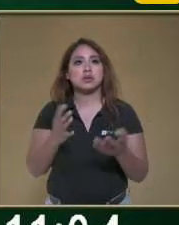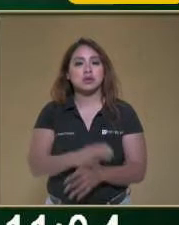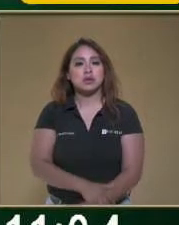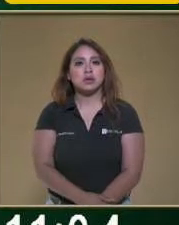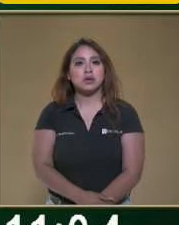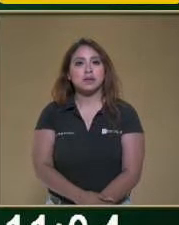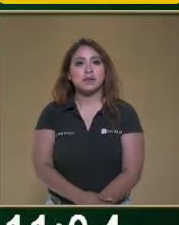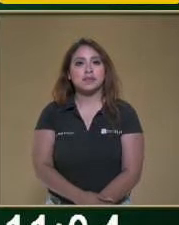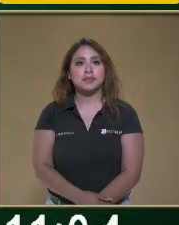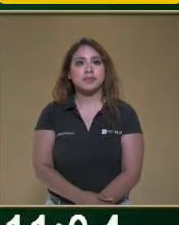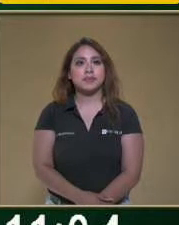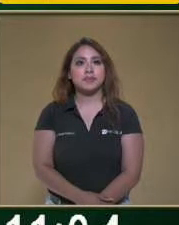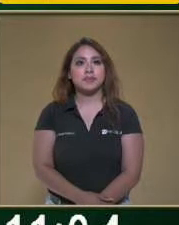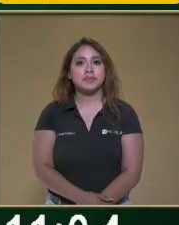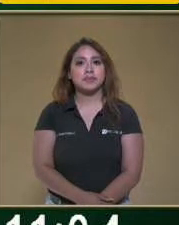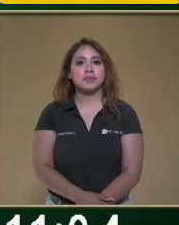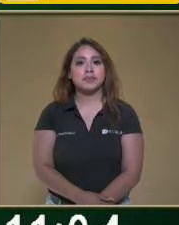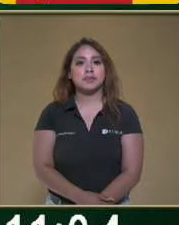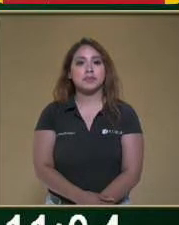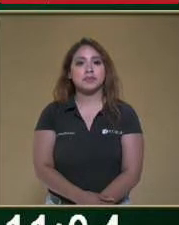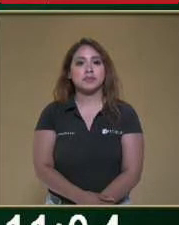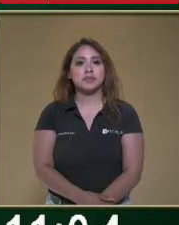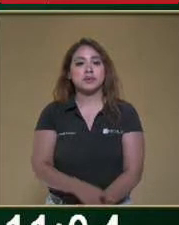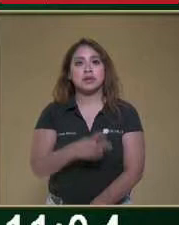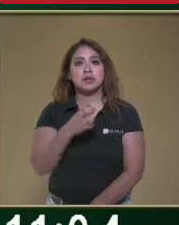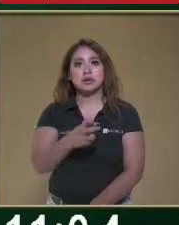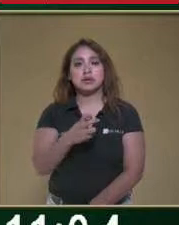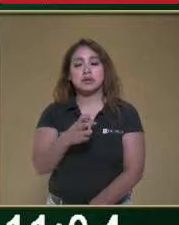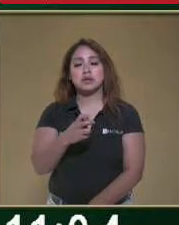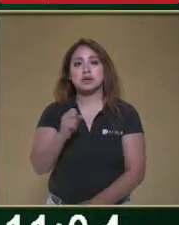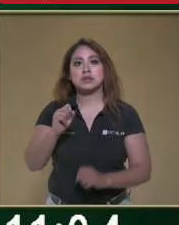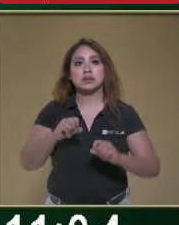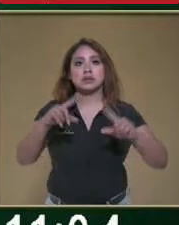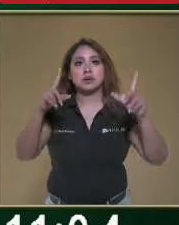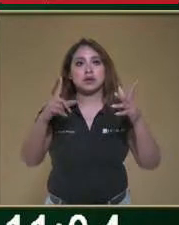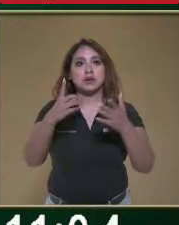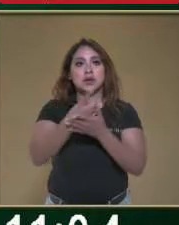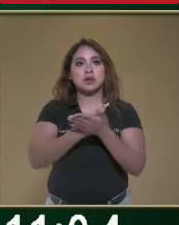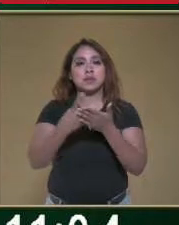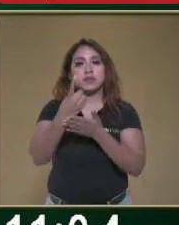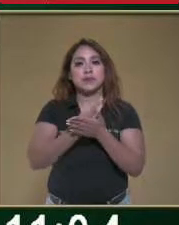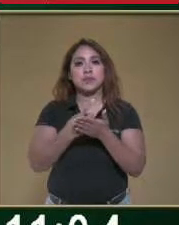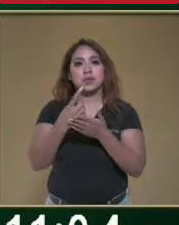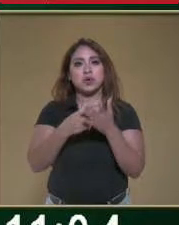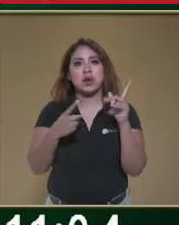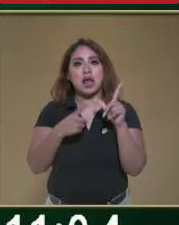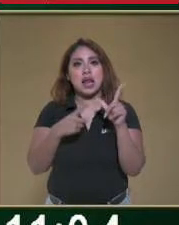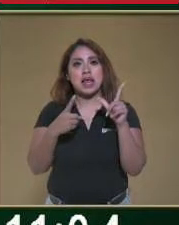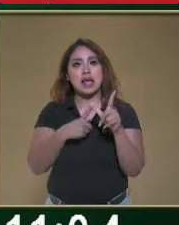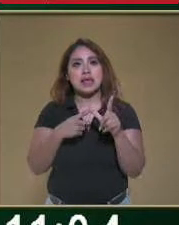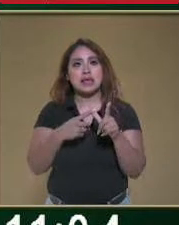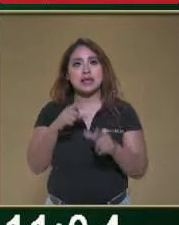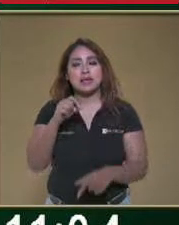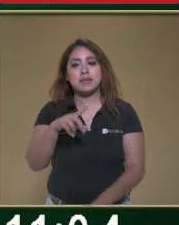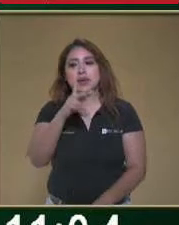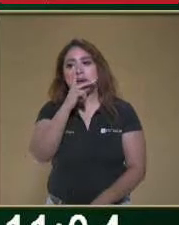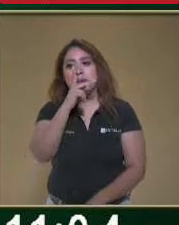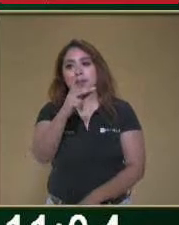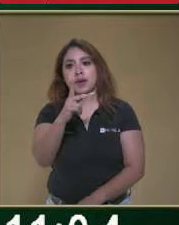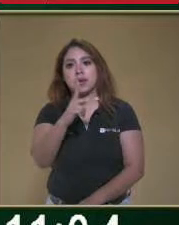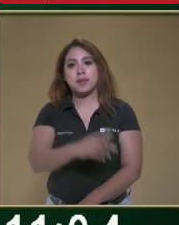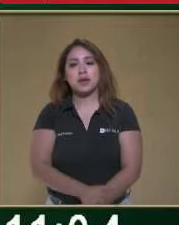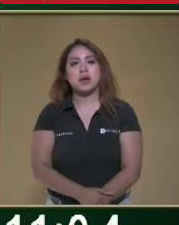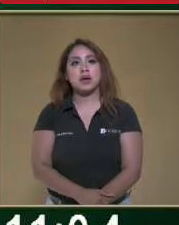alfabético. En cada imagen que está apareciendo en pantalla está la letra y una palabra que te indica